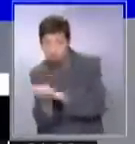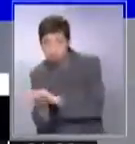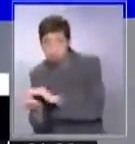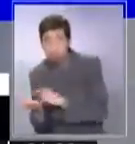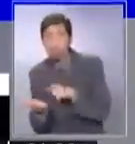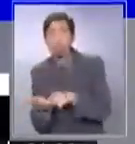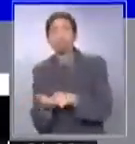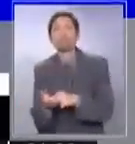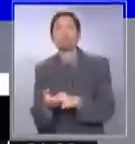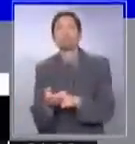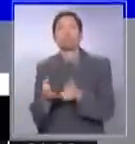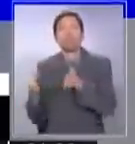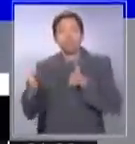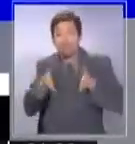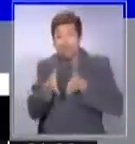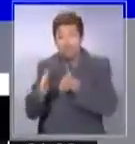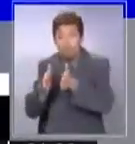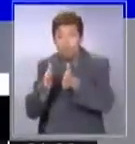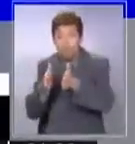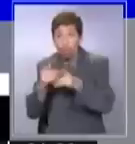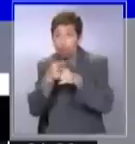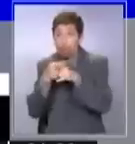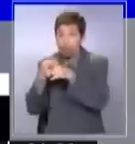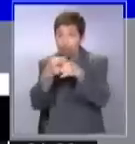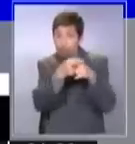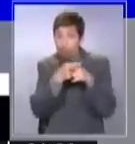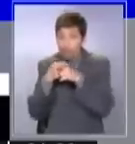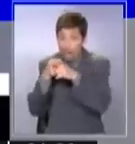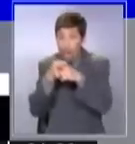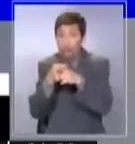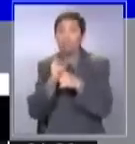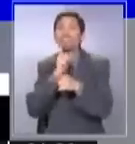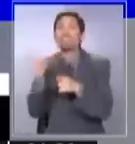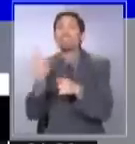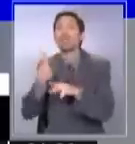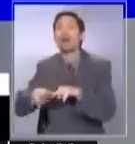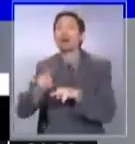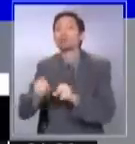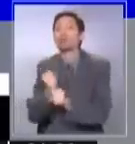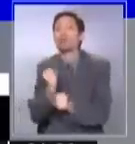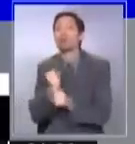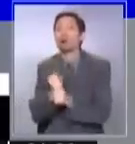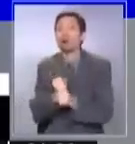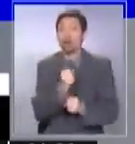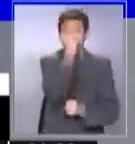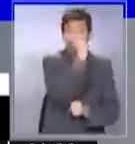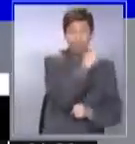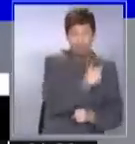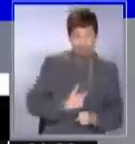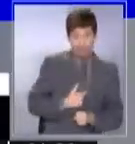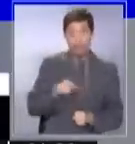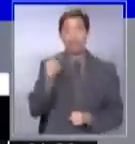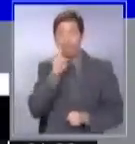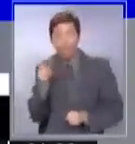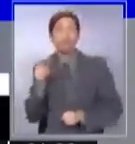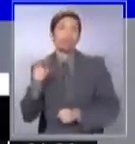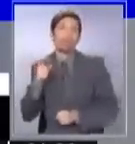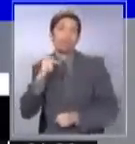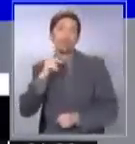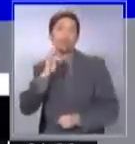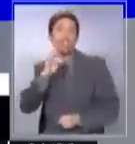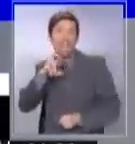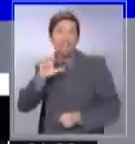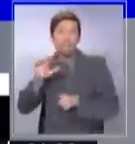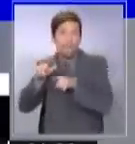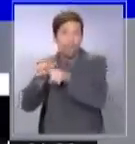social del gobierno Sebastián Piñera lo marcó Felipe cas é asumió como ministro media plan y presentó proyecto para generar el